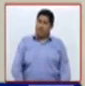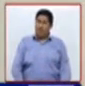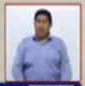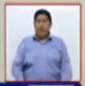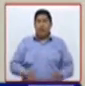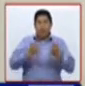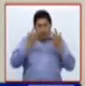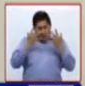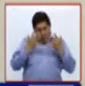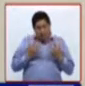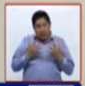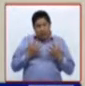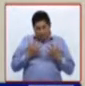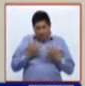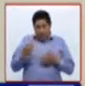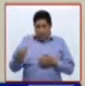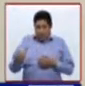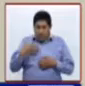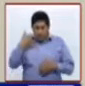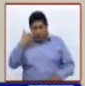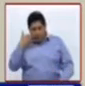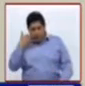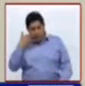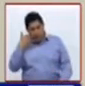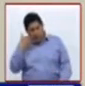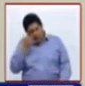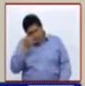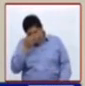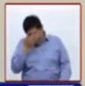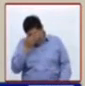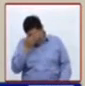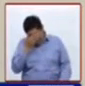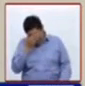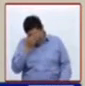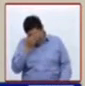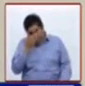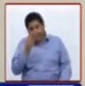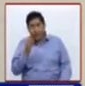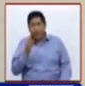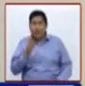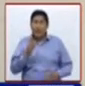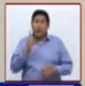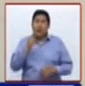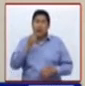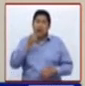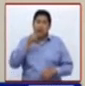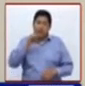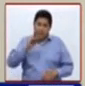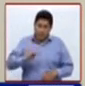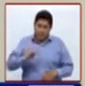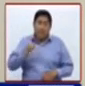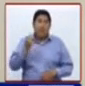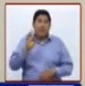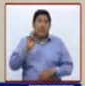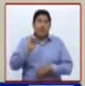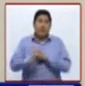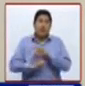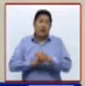Lamentablemente hemos registrado el tercer feminicidio en nuestro departamento. Se trata de una menor de 17 años que ha sido